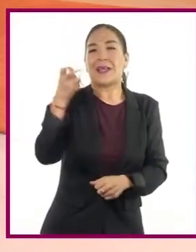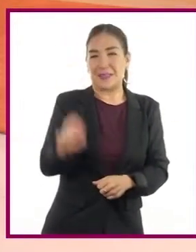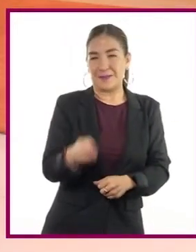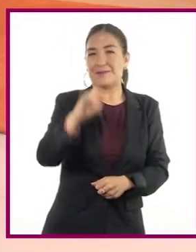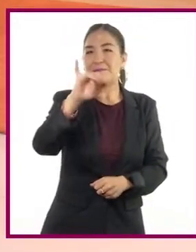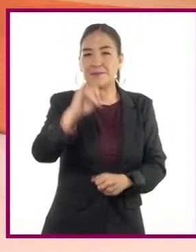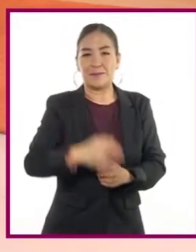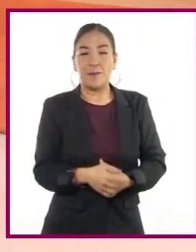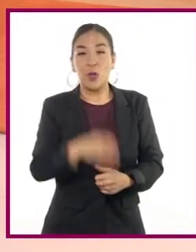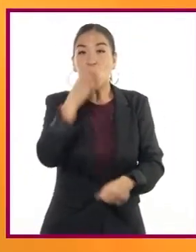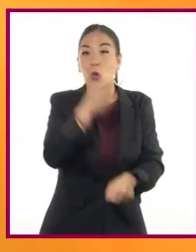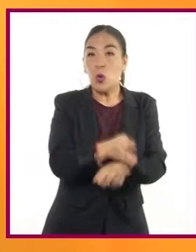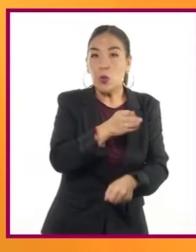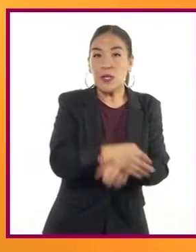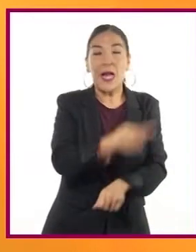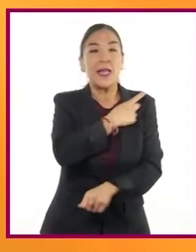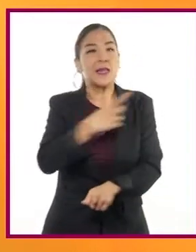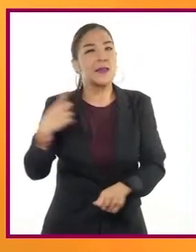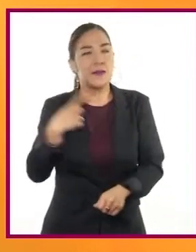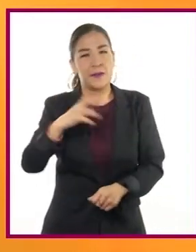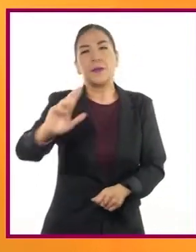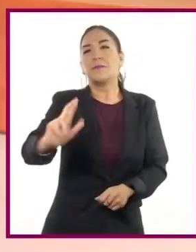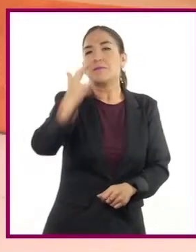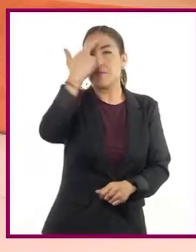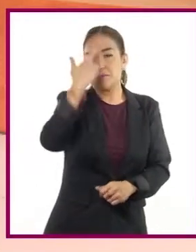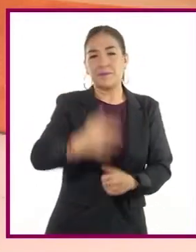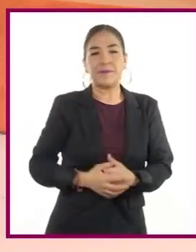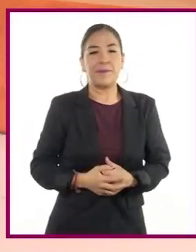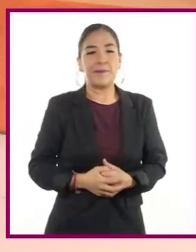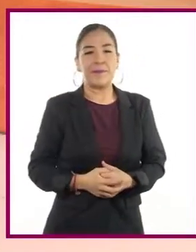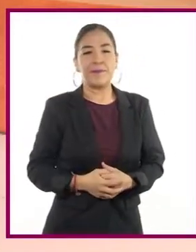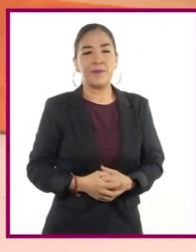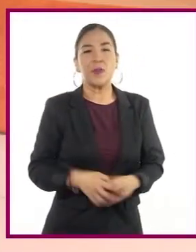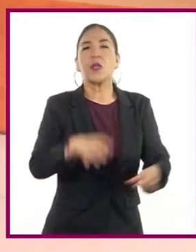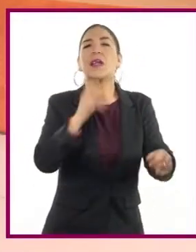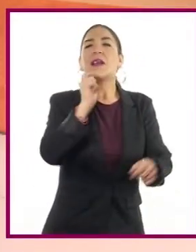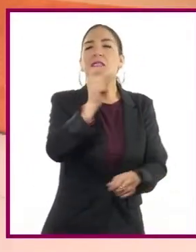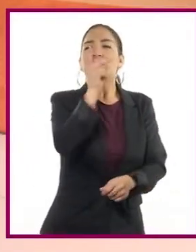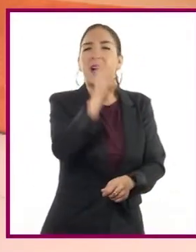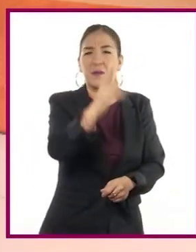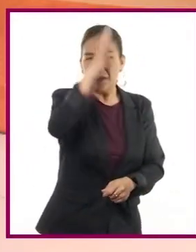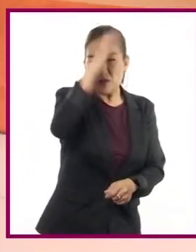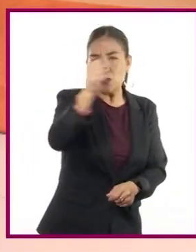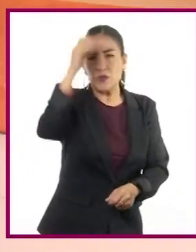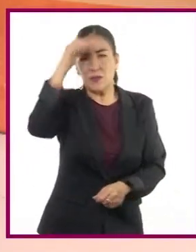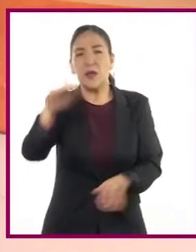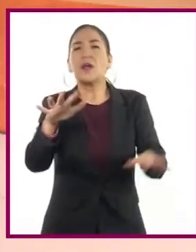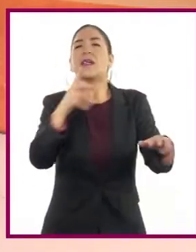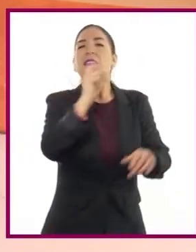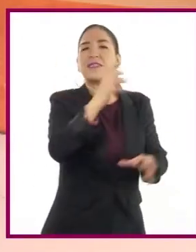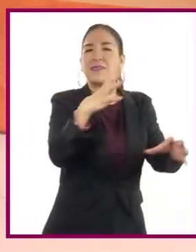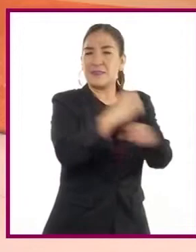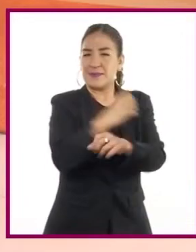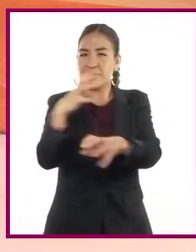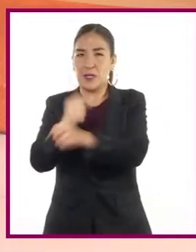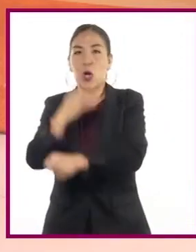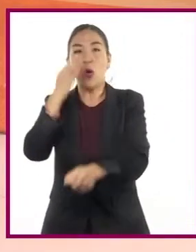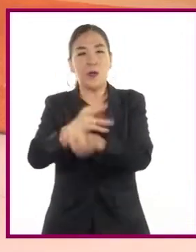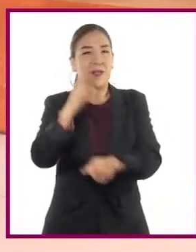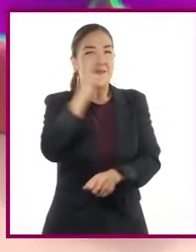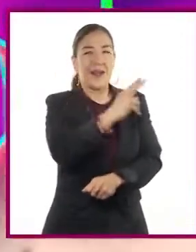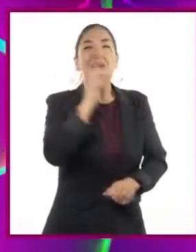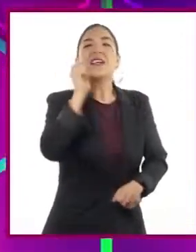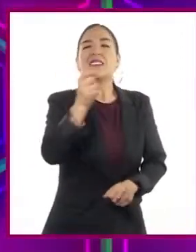Exactamente. Y para esto vamos a recordar qué es cada uno de ellos. Comencemos con este video sobre